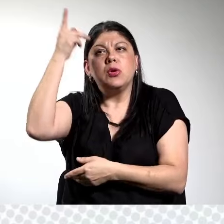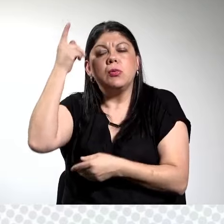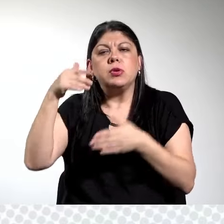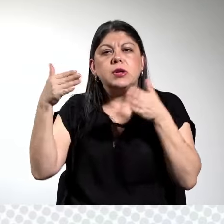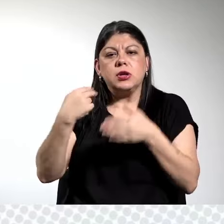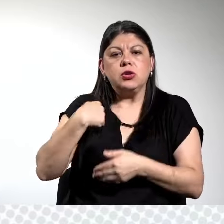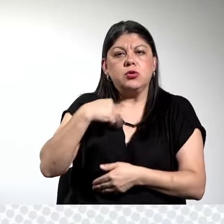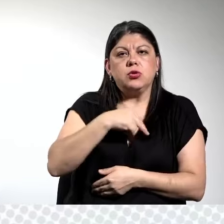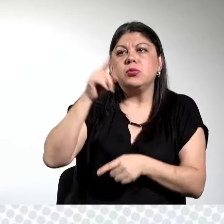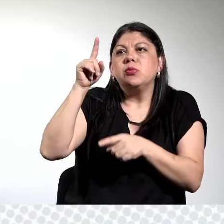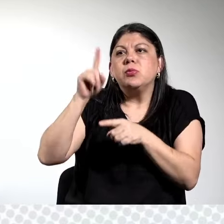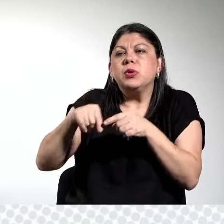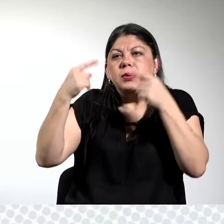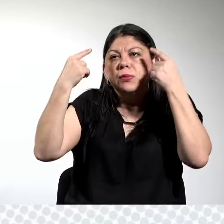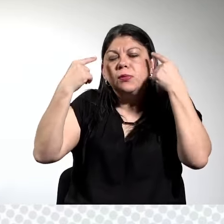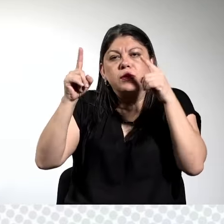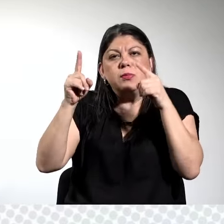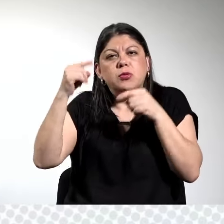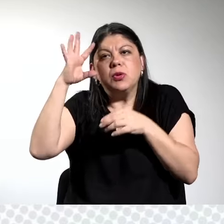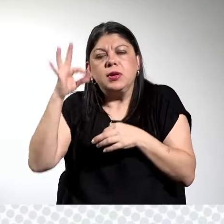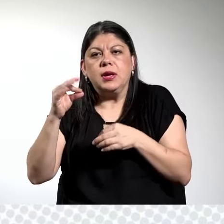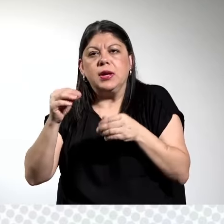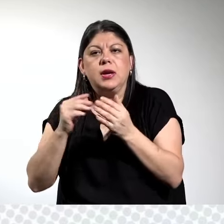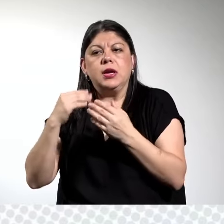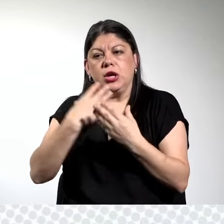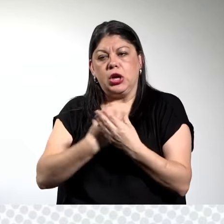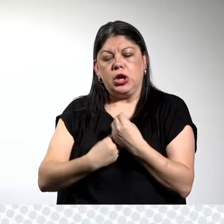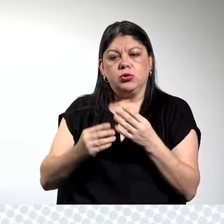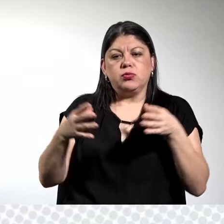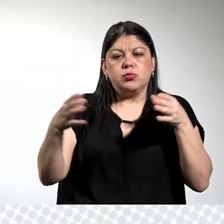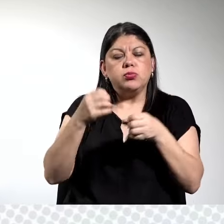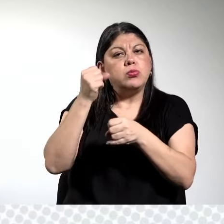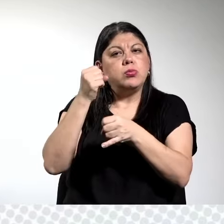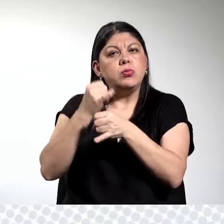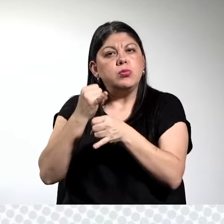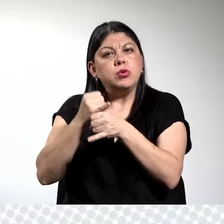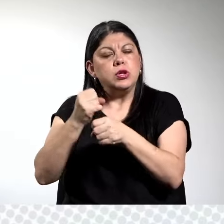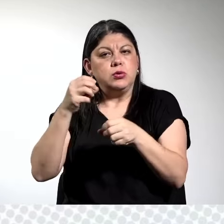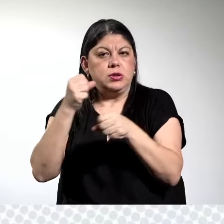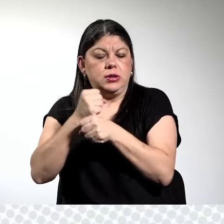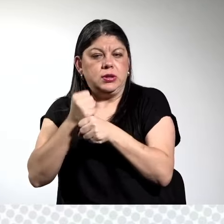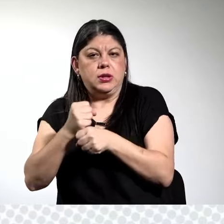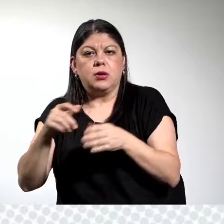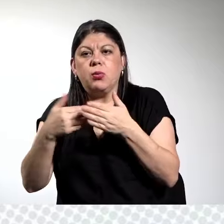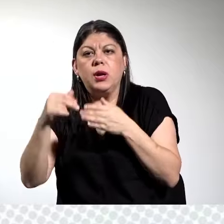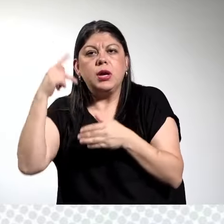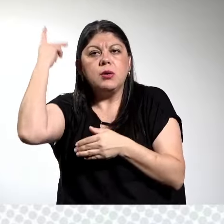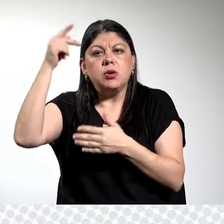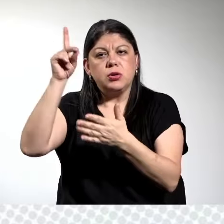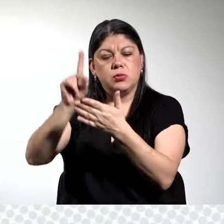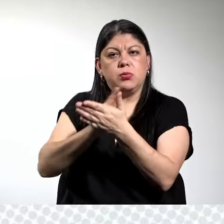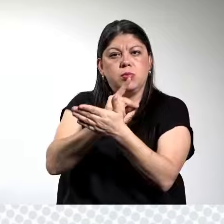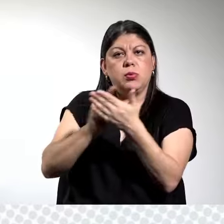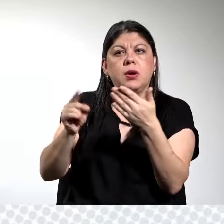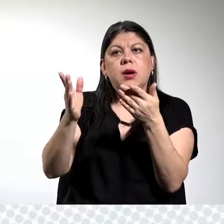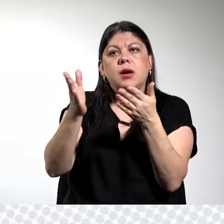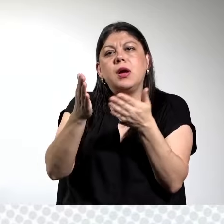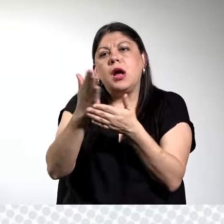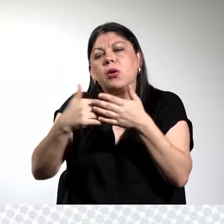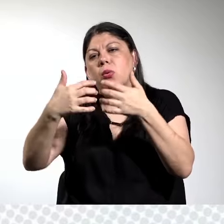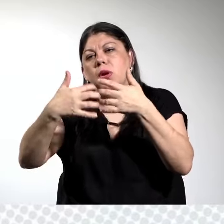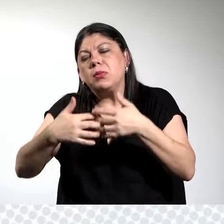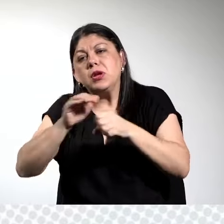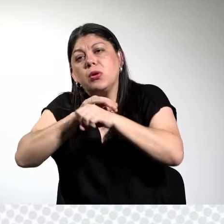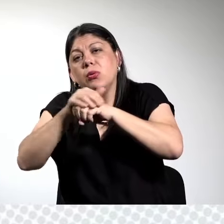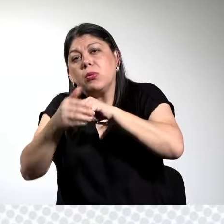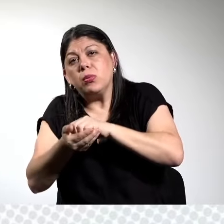que tener. No puede ser posible que las mujeres sufran en los centros de trabajo con eso. Igual con cualquier política discriminatoria que tenga alguna empresa. Ahora, por ejemplo, si una mujer está embarazada